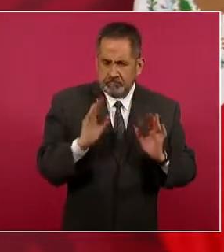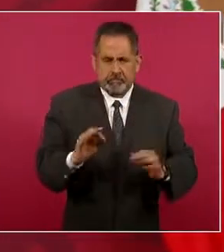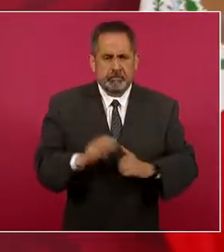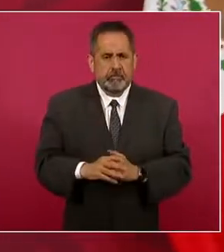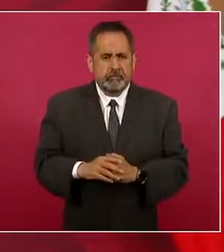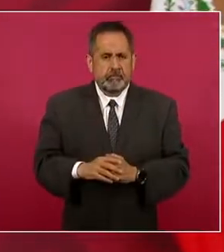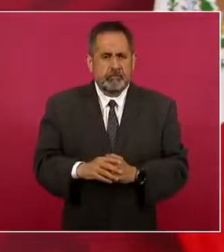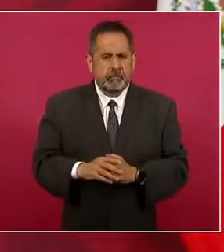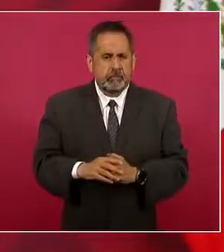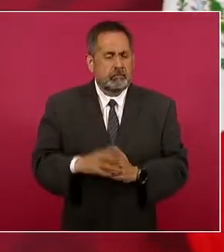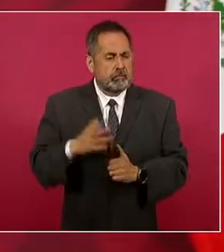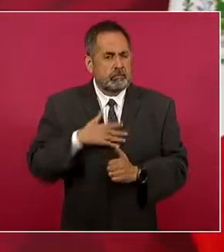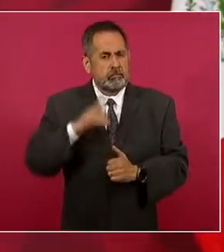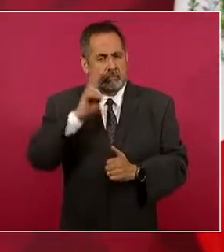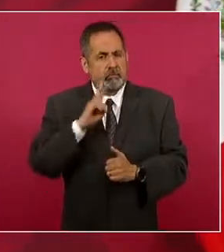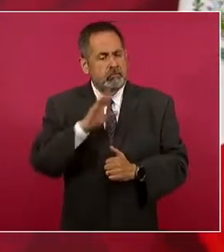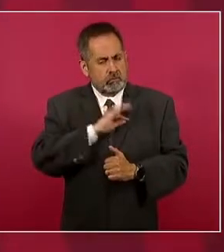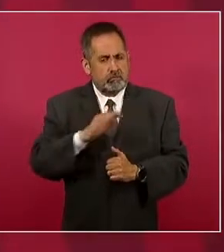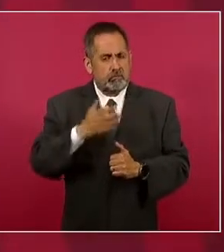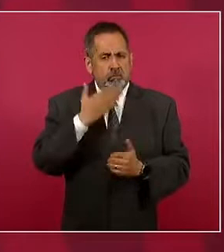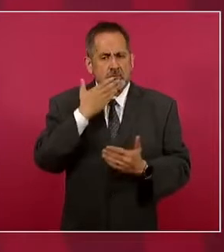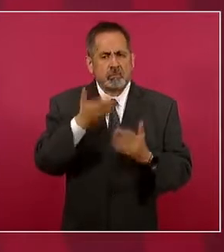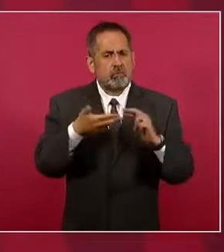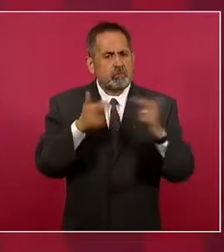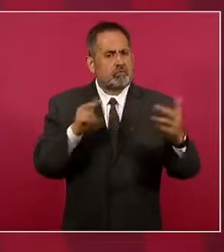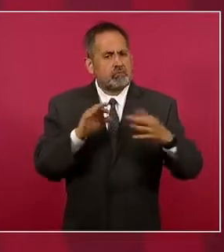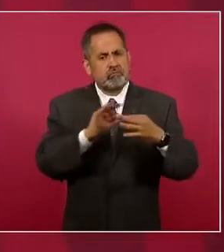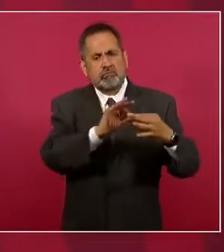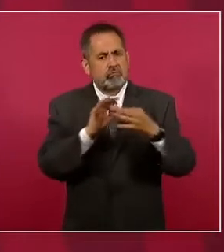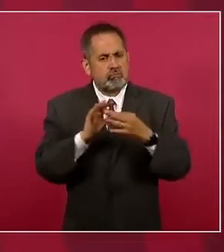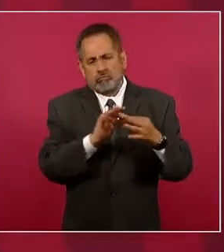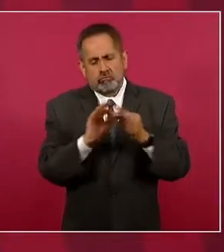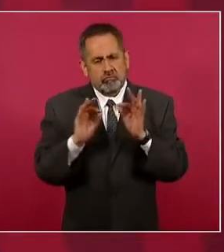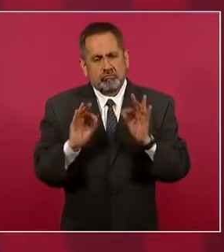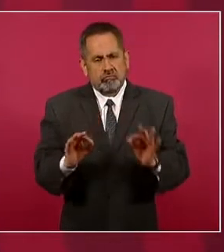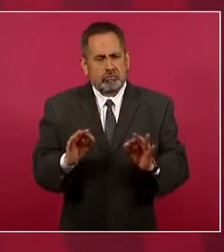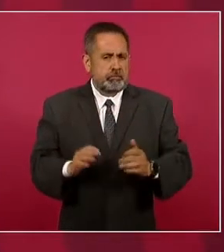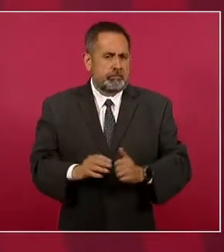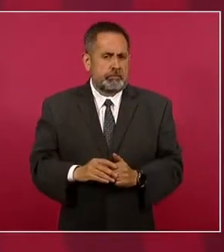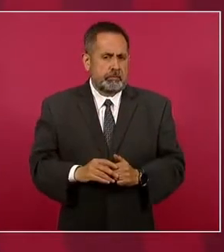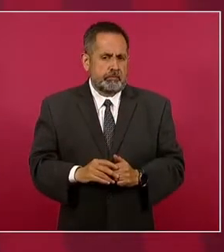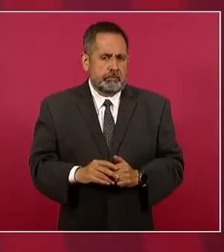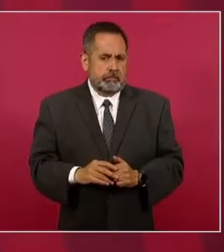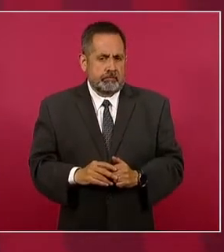Y tenemos que procurar una buena relación